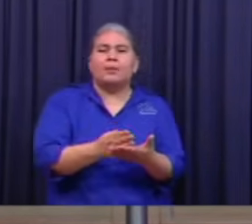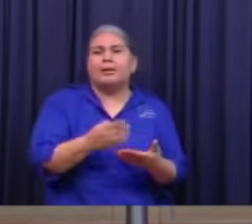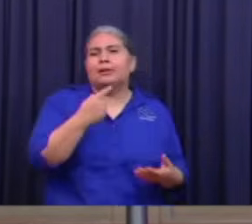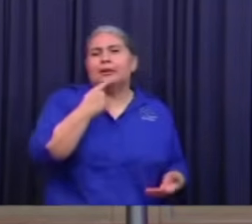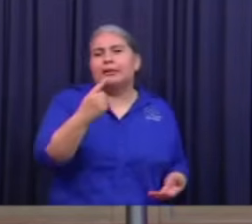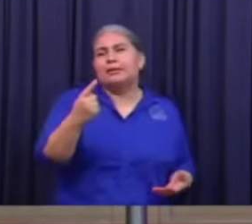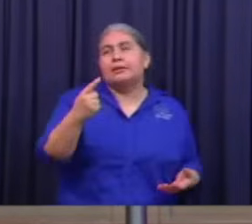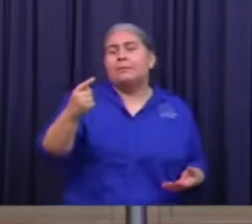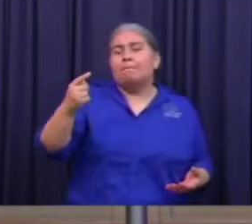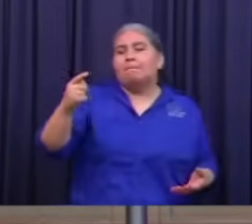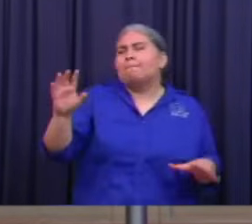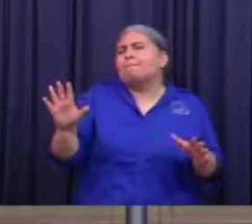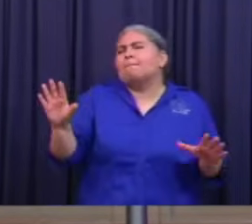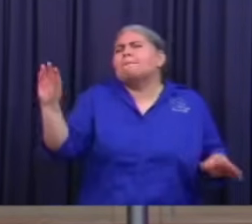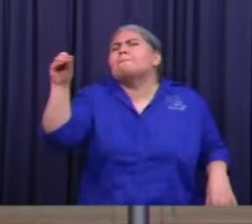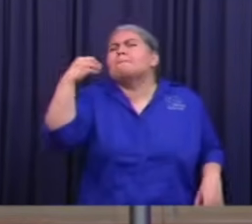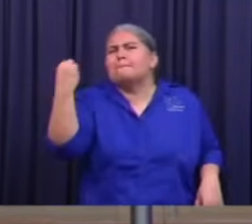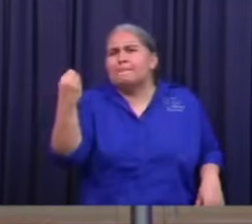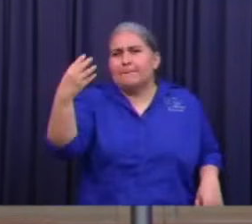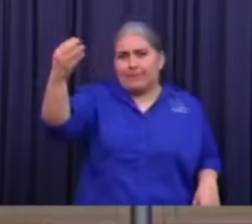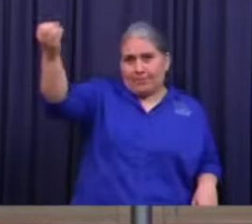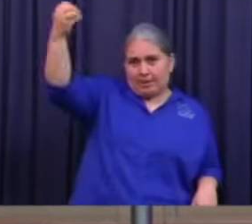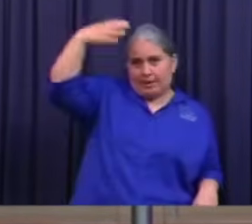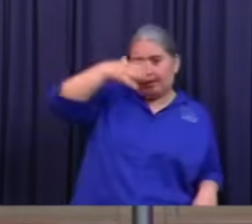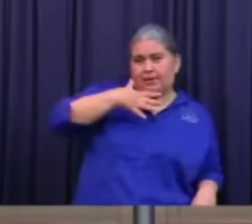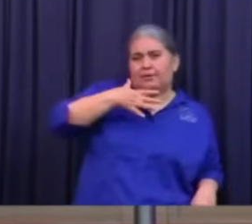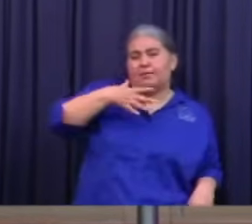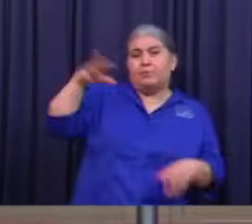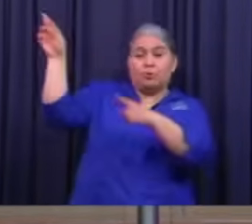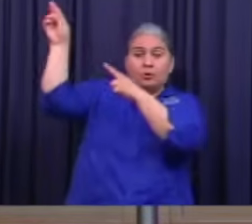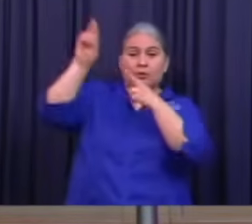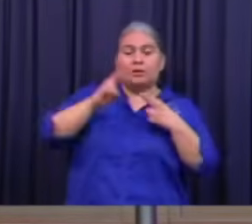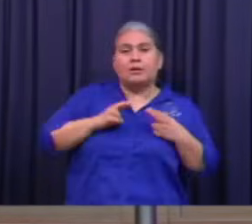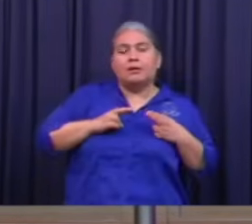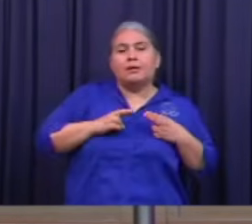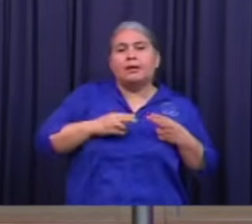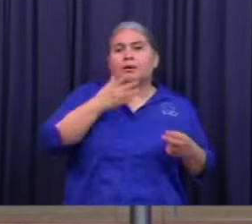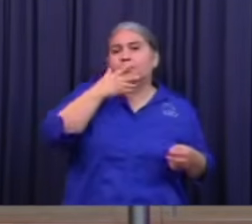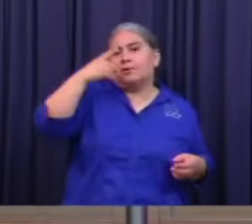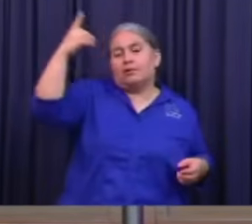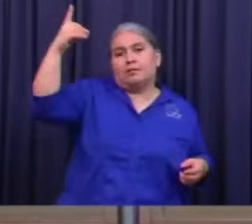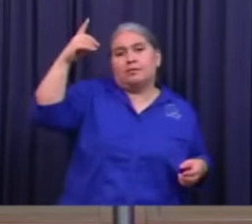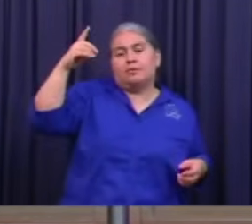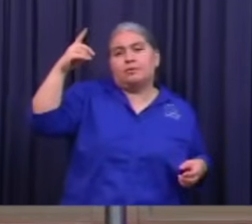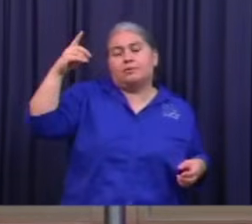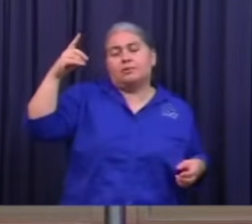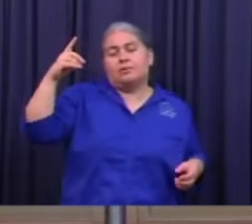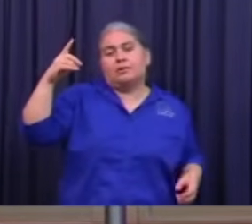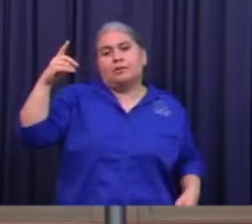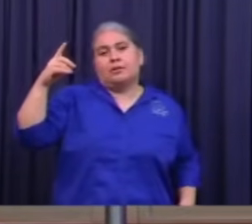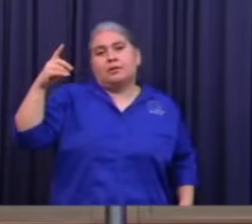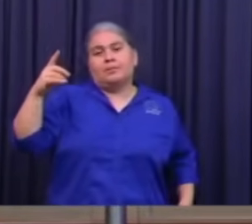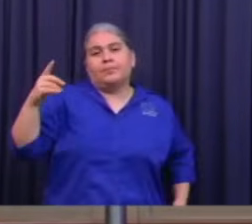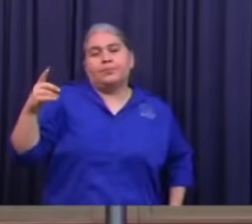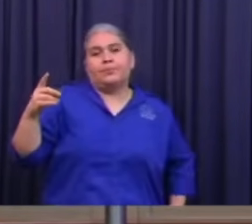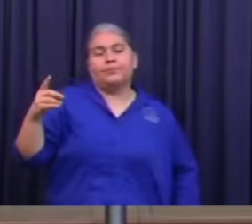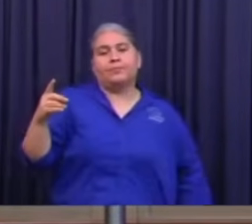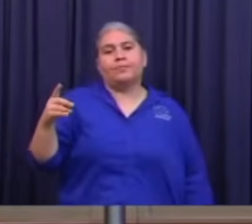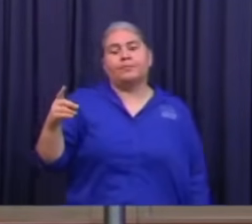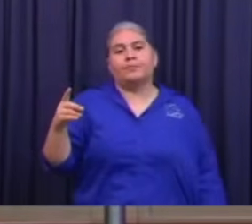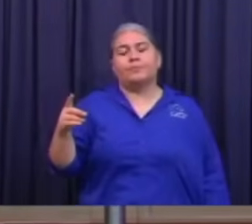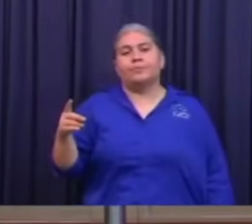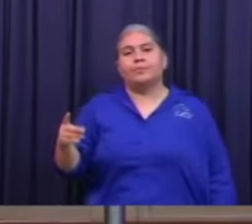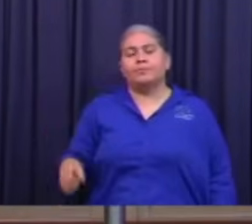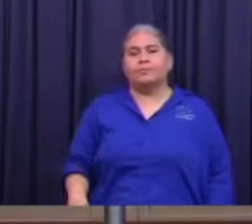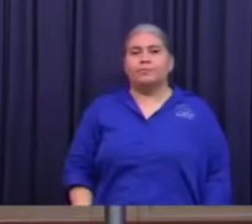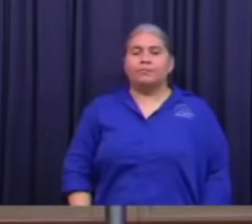inmerecido de Dios pero el aire también es un don y merecido de Dios la vida es un don y merecido de Dios el que podamos ver es un don y merecido